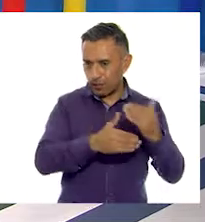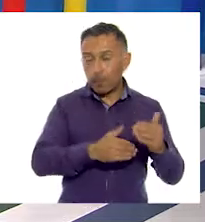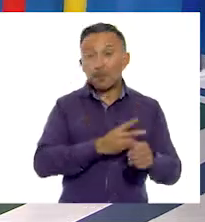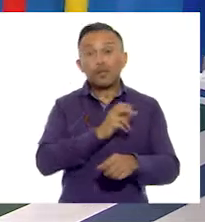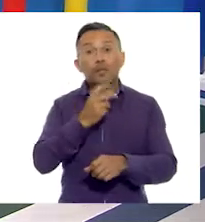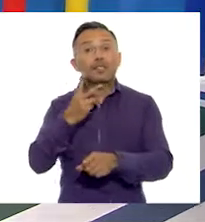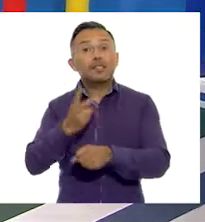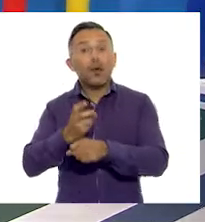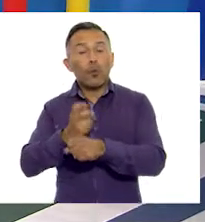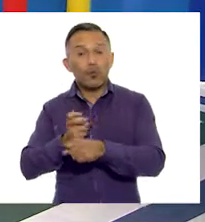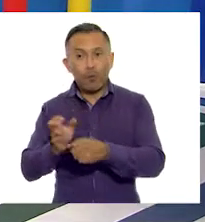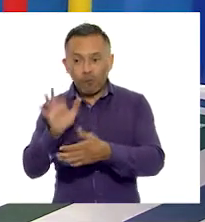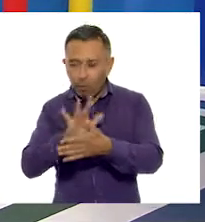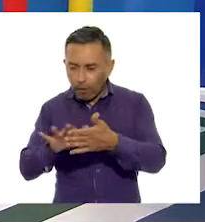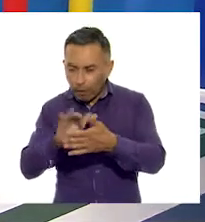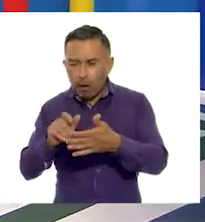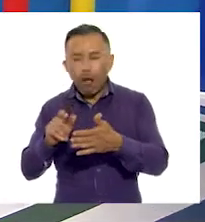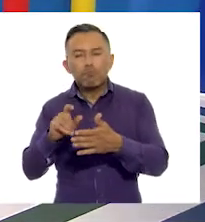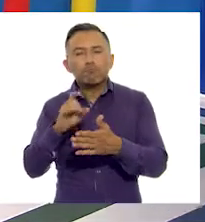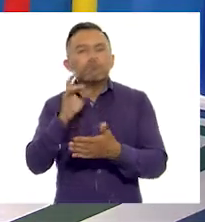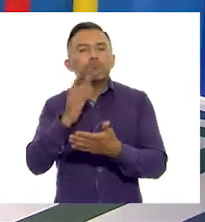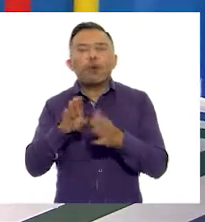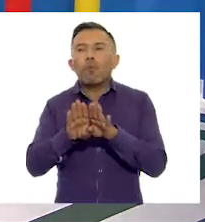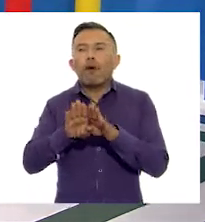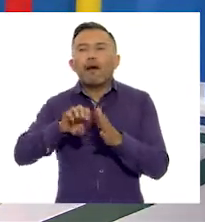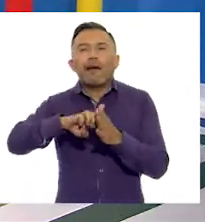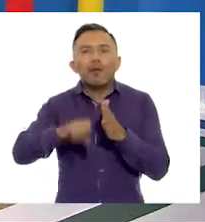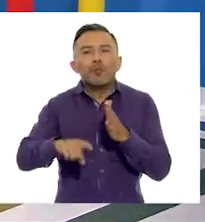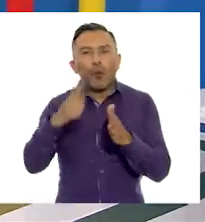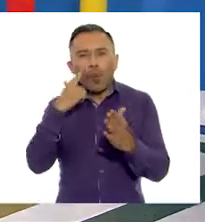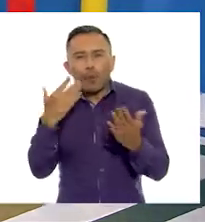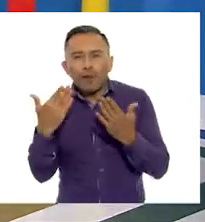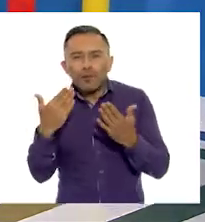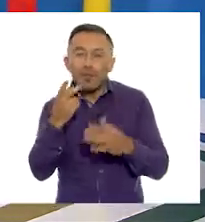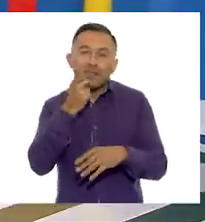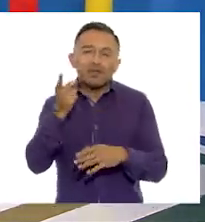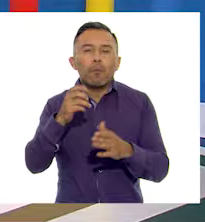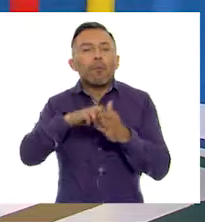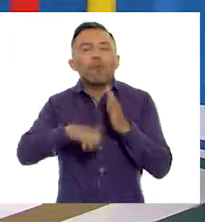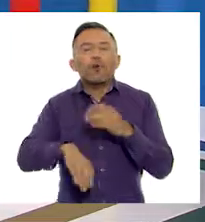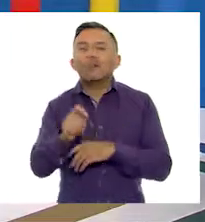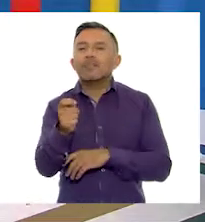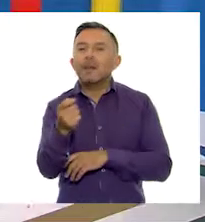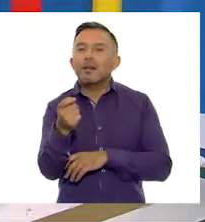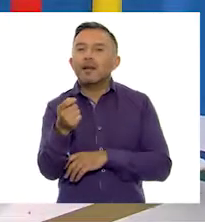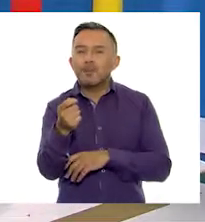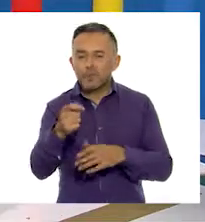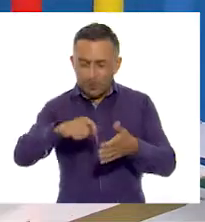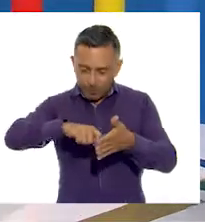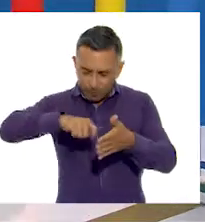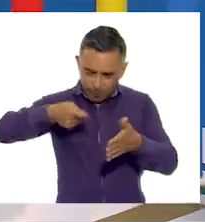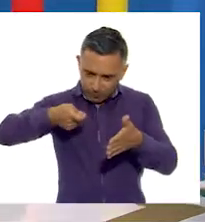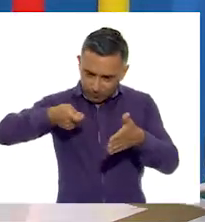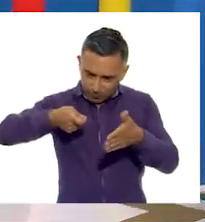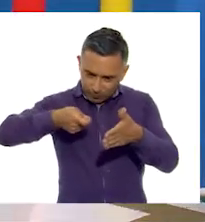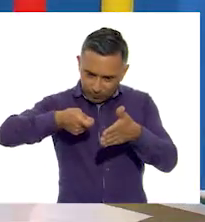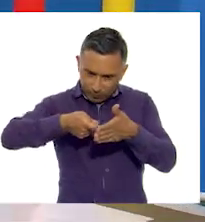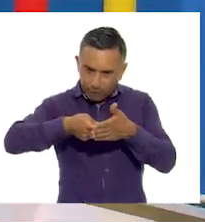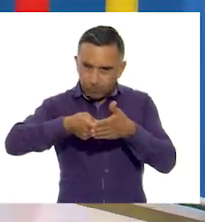pulmón y otros órganos que siempre tiene que estar ahí, pues es esencial para mantener la presión sanguínea y evitar enfermedades